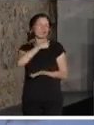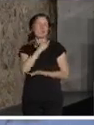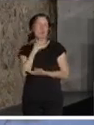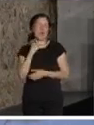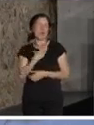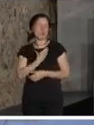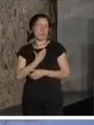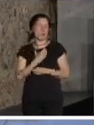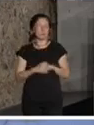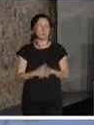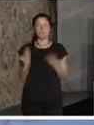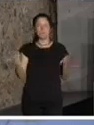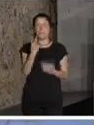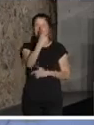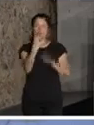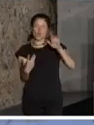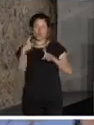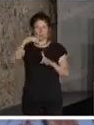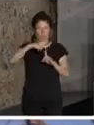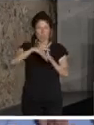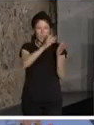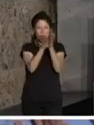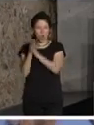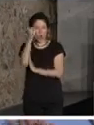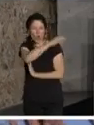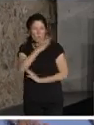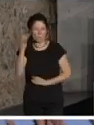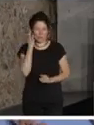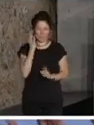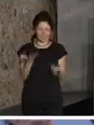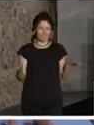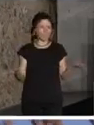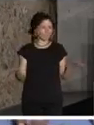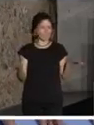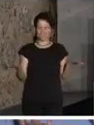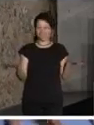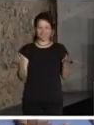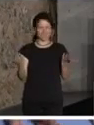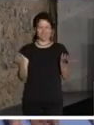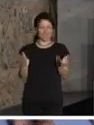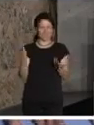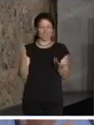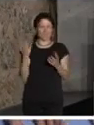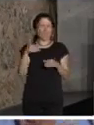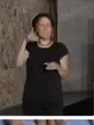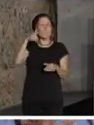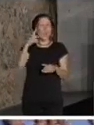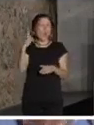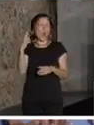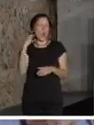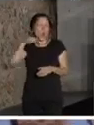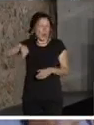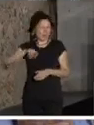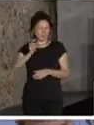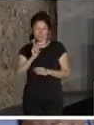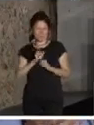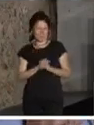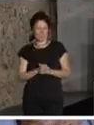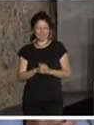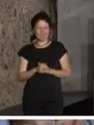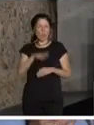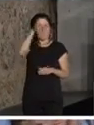Así que el 28 de mayo compañeras compañeros No votéis cobardes no votéis cobardes